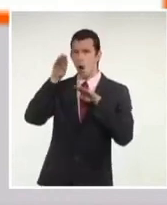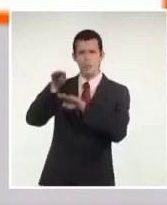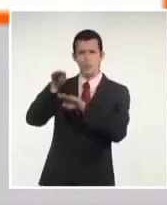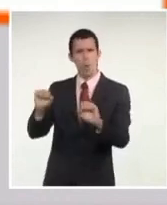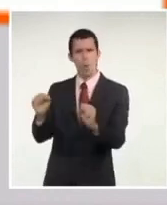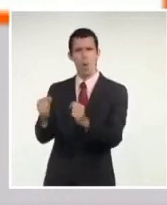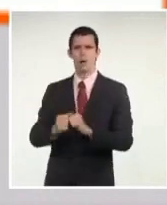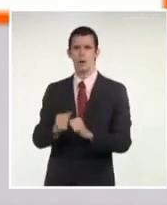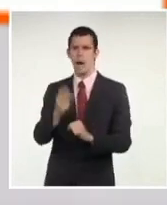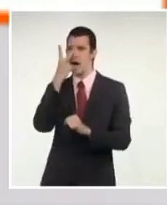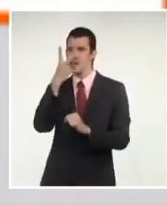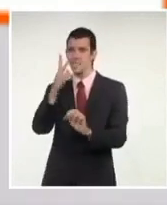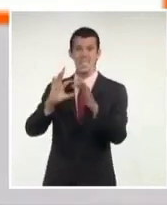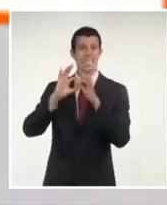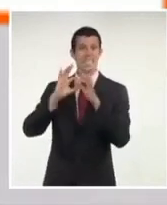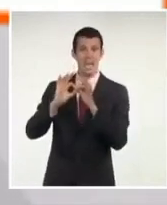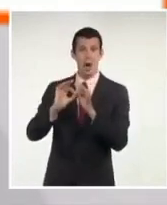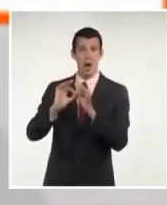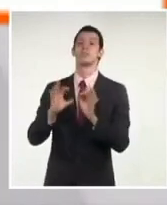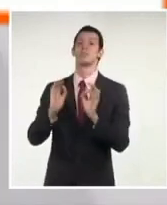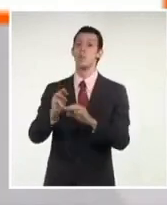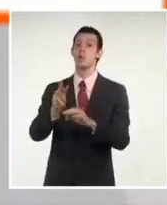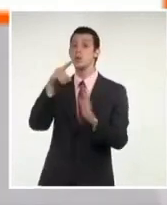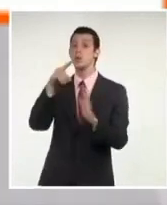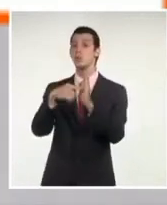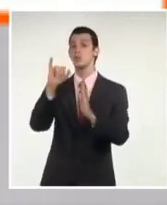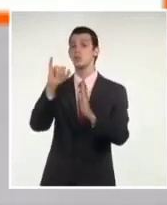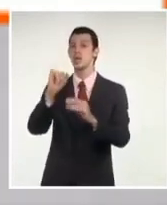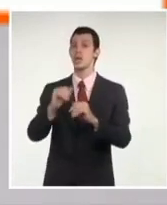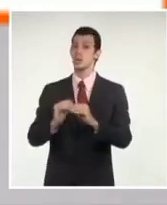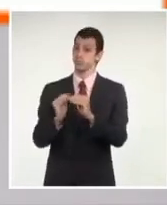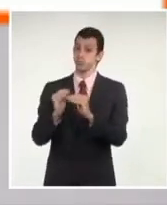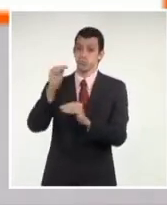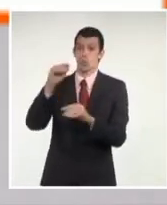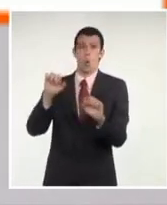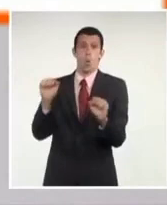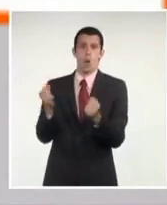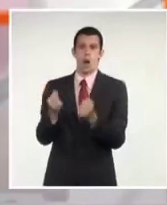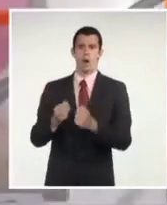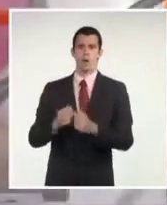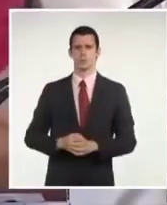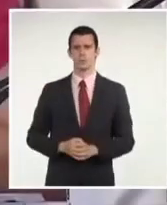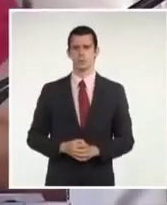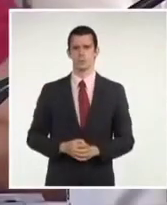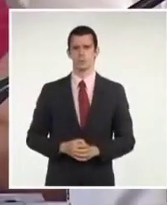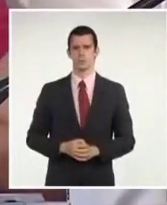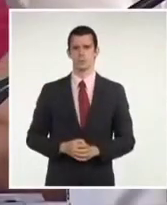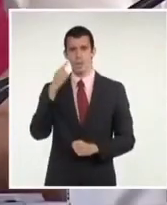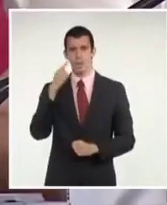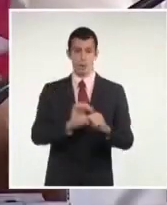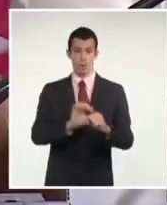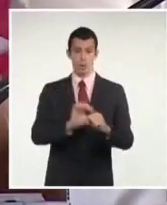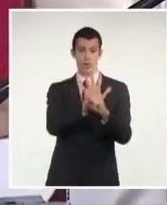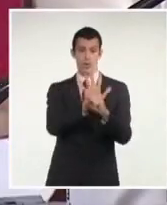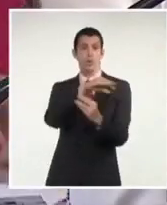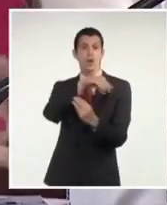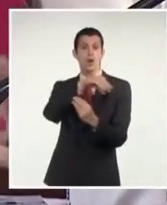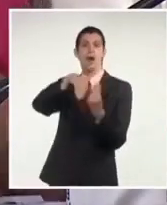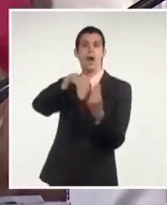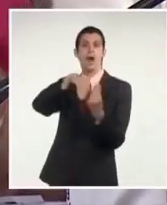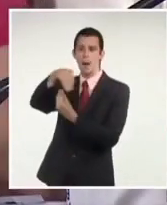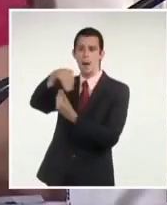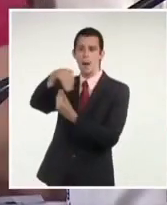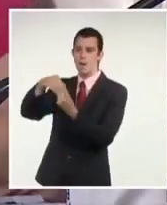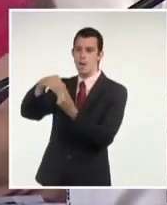3.3 veces. Es decir, que son variantes que no solamente se han asociado a mayor transmisión, sino a mayor, vamos a decir, severidad. Y en